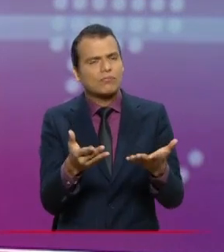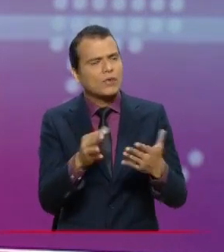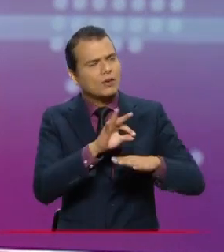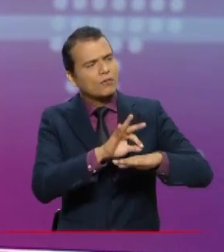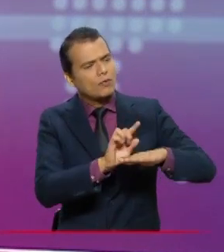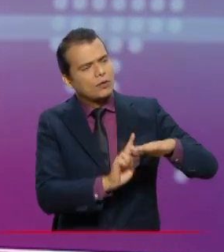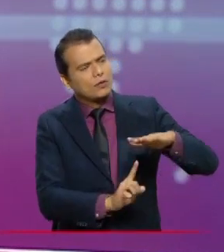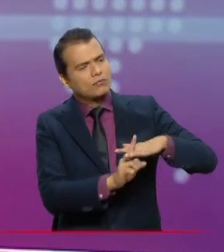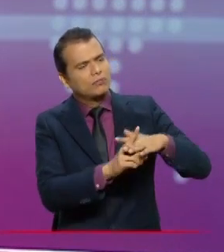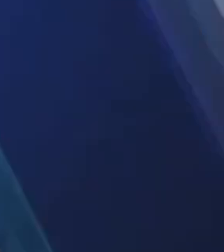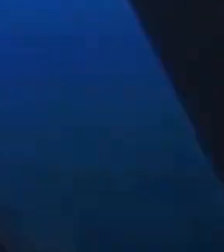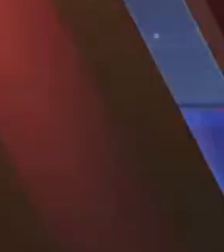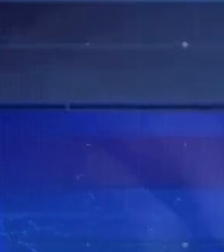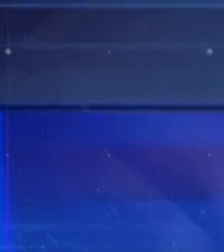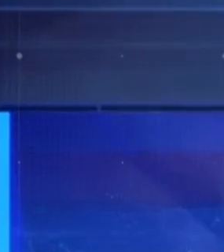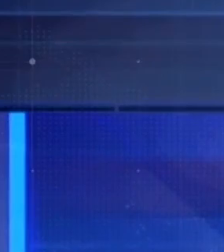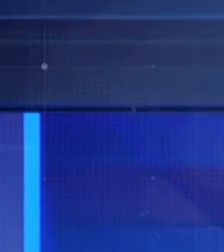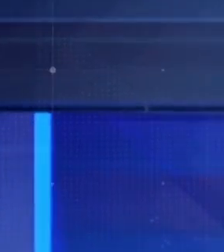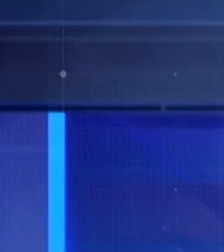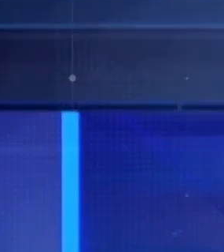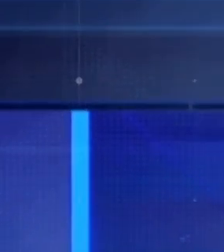esta fundación?